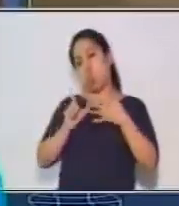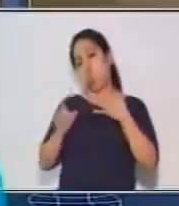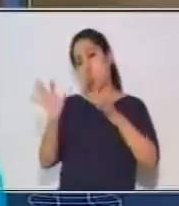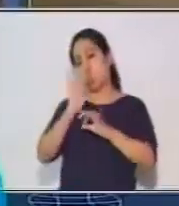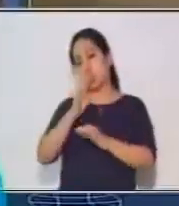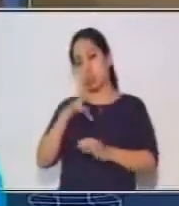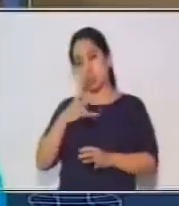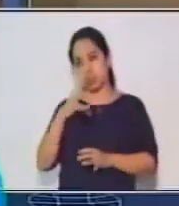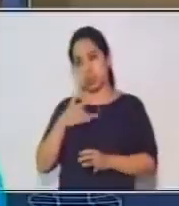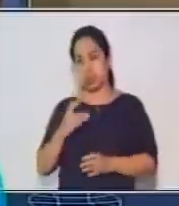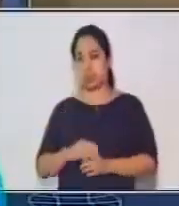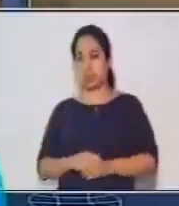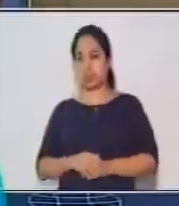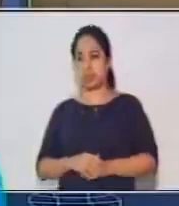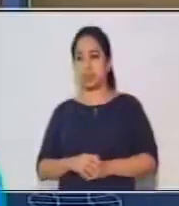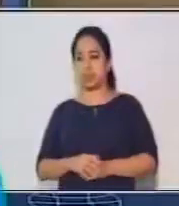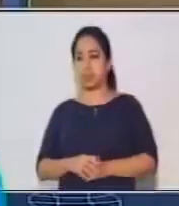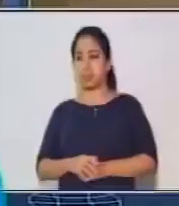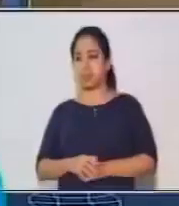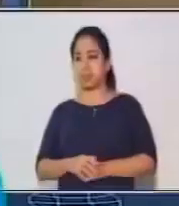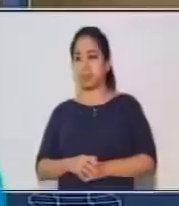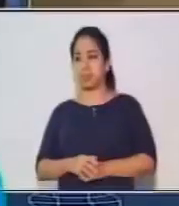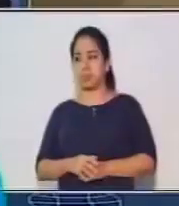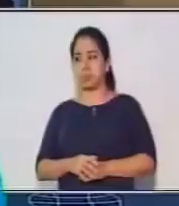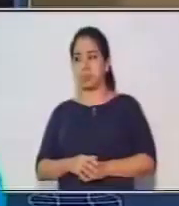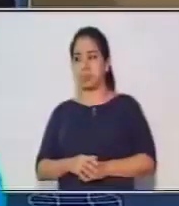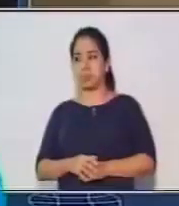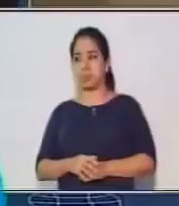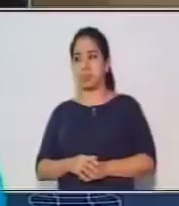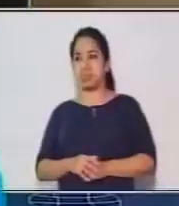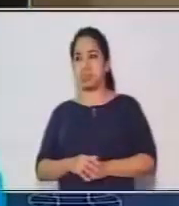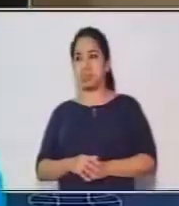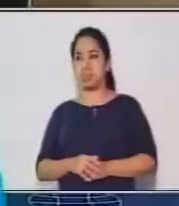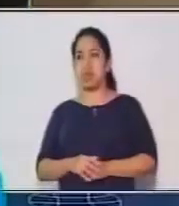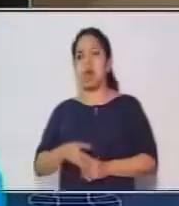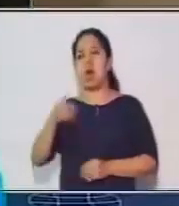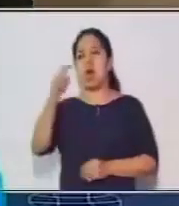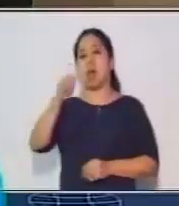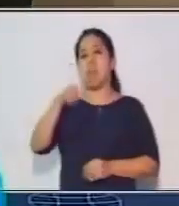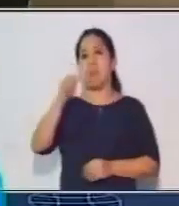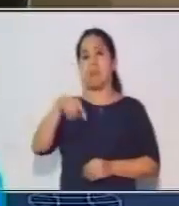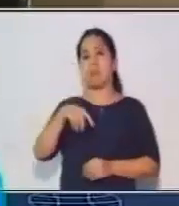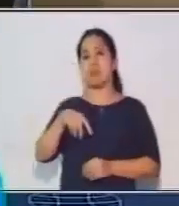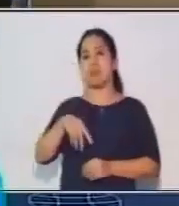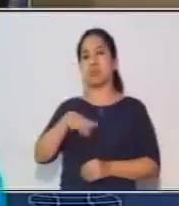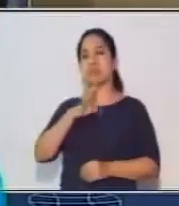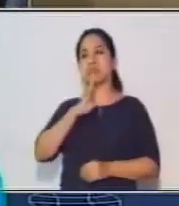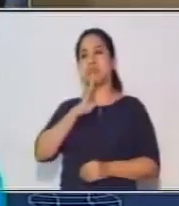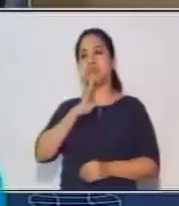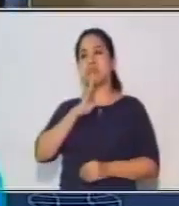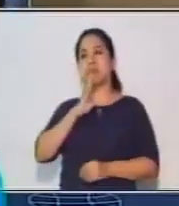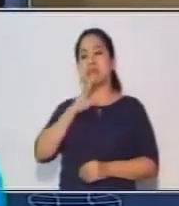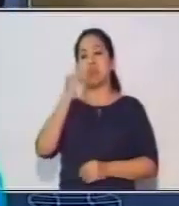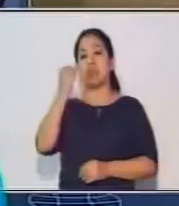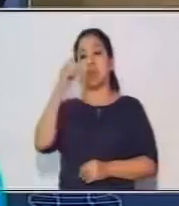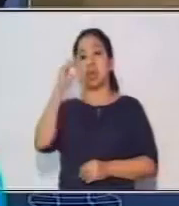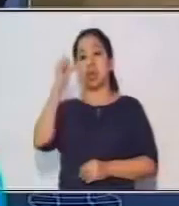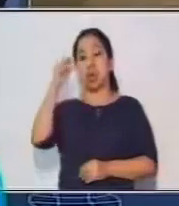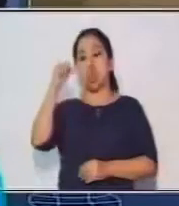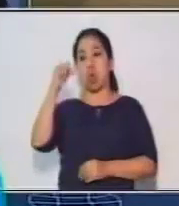un sentimiento. Vamos a hablar de algunos íconos de nuestro